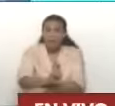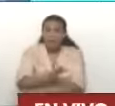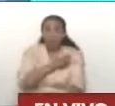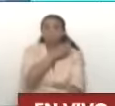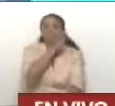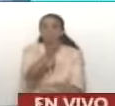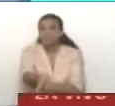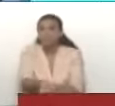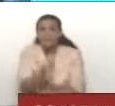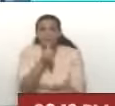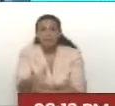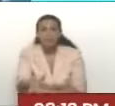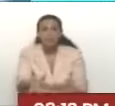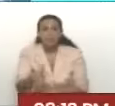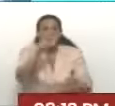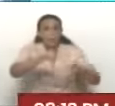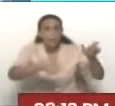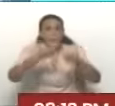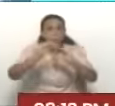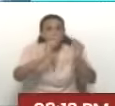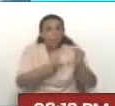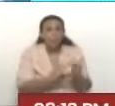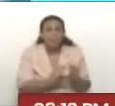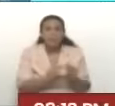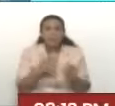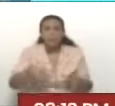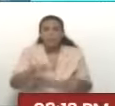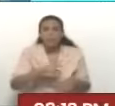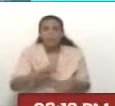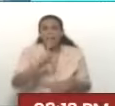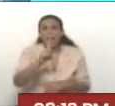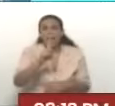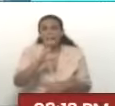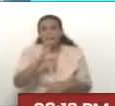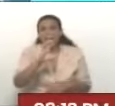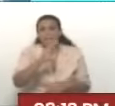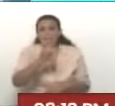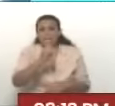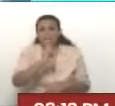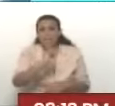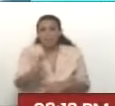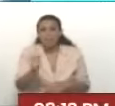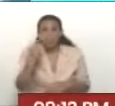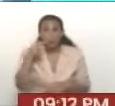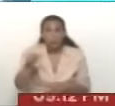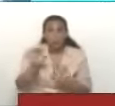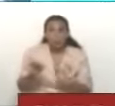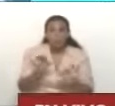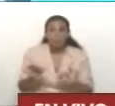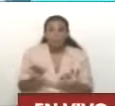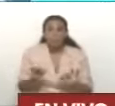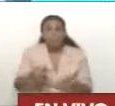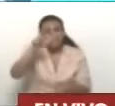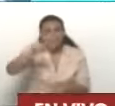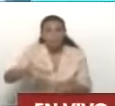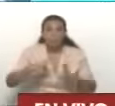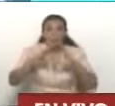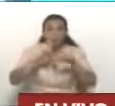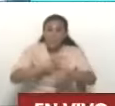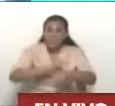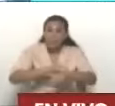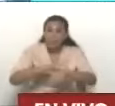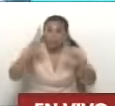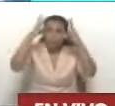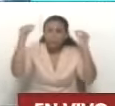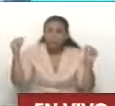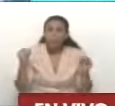el reporte que hizo la comunidad de lecherías, Rosmarí y el personal de salud,